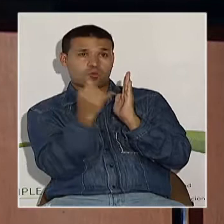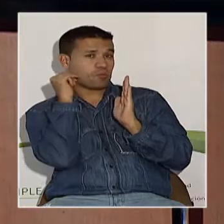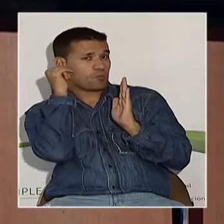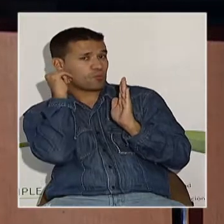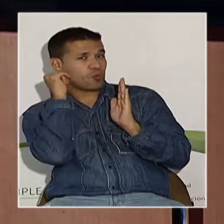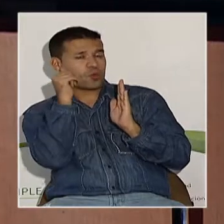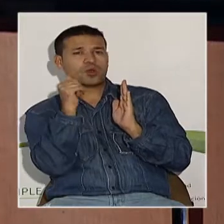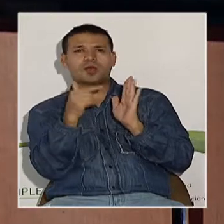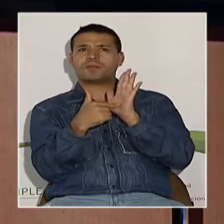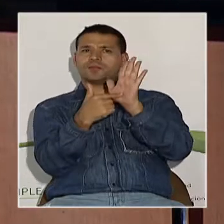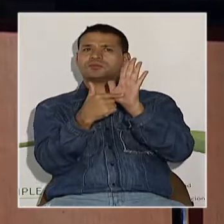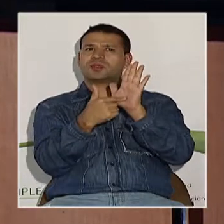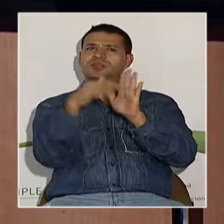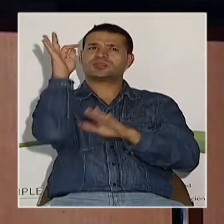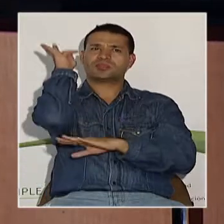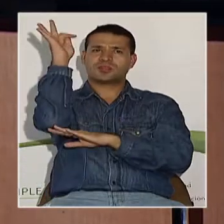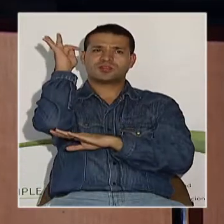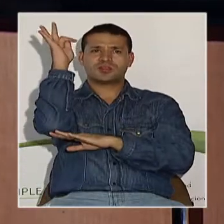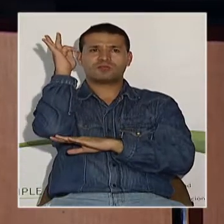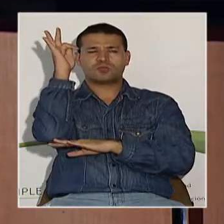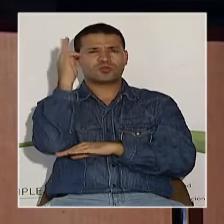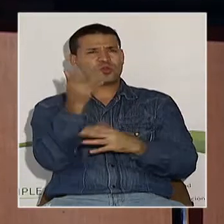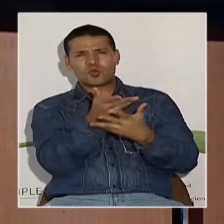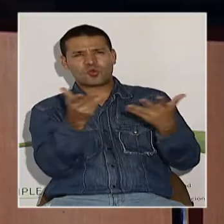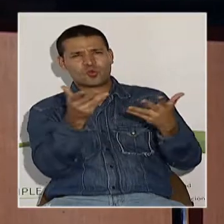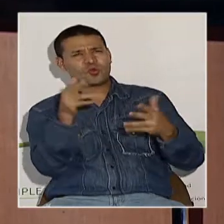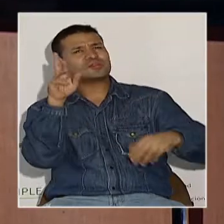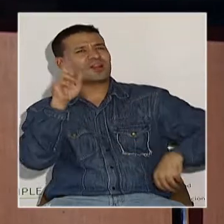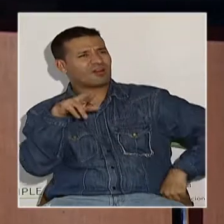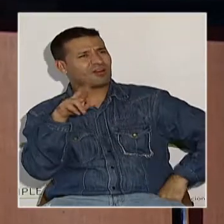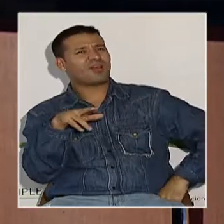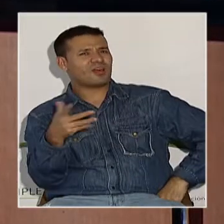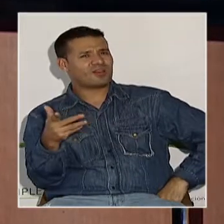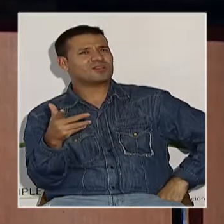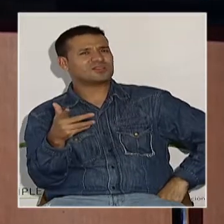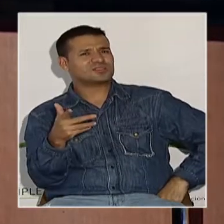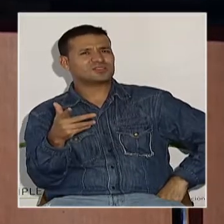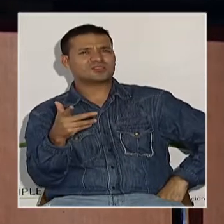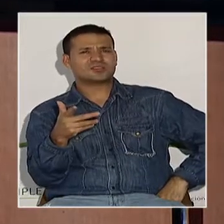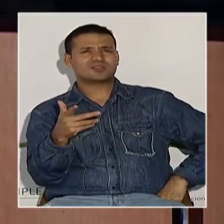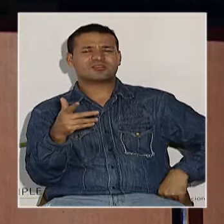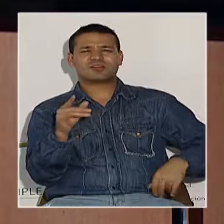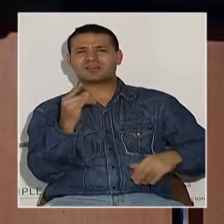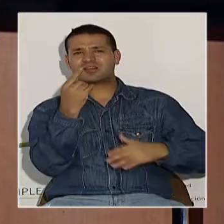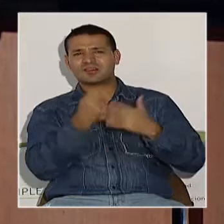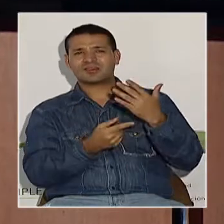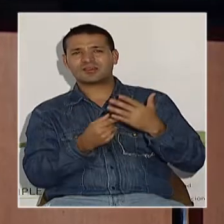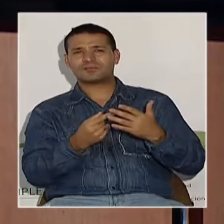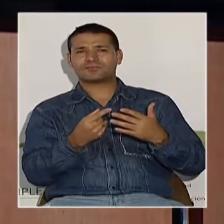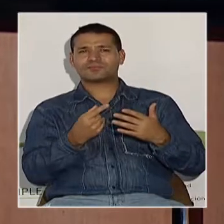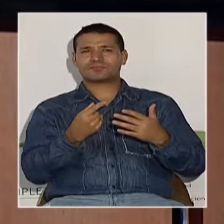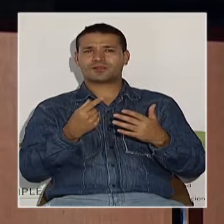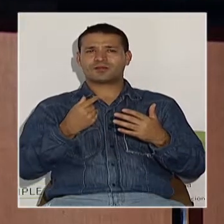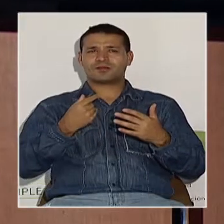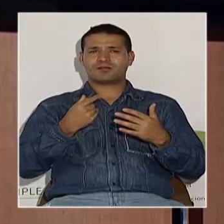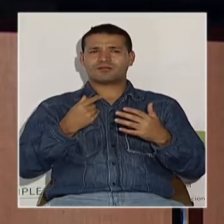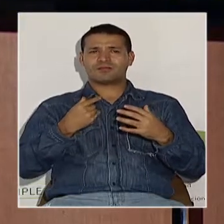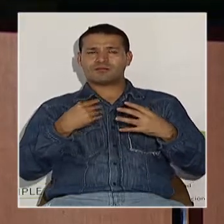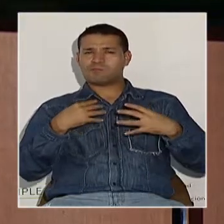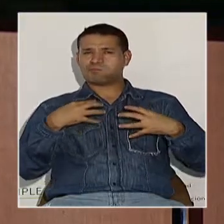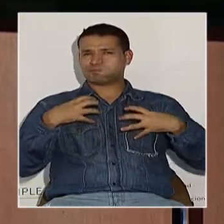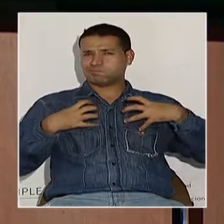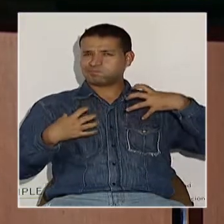dejar testimonio que en su época habían cosas extrañas, como estas tumoraciones y estas